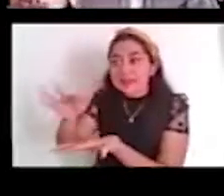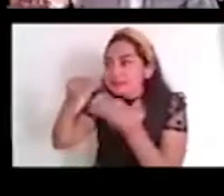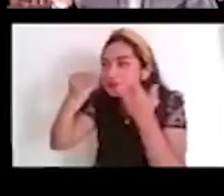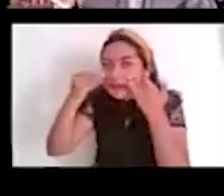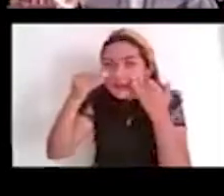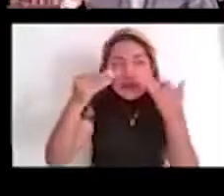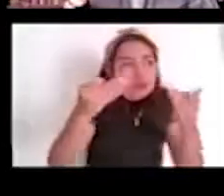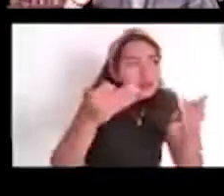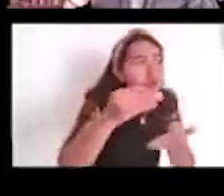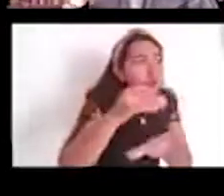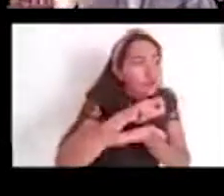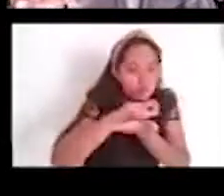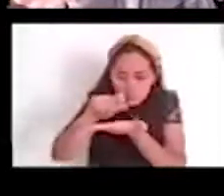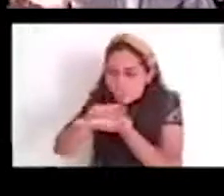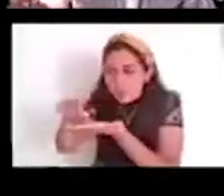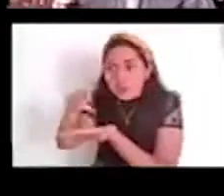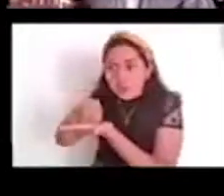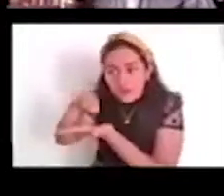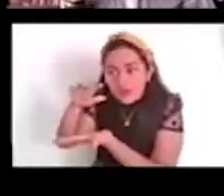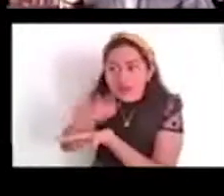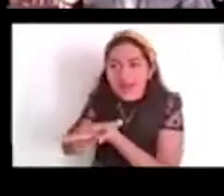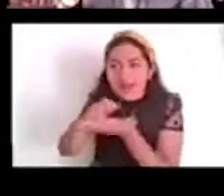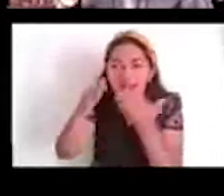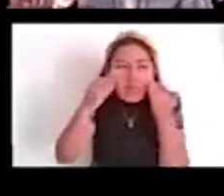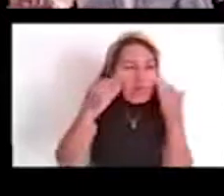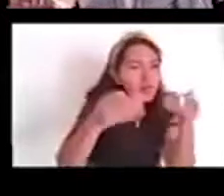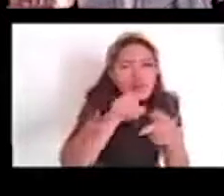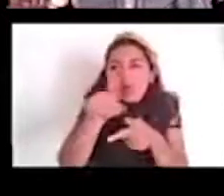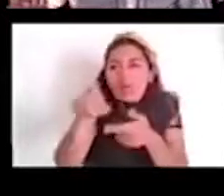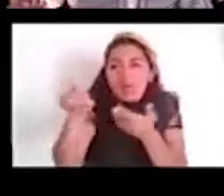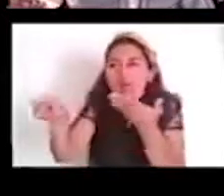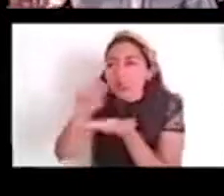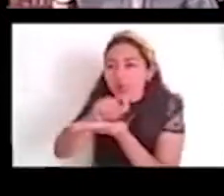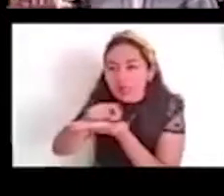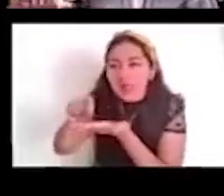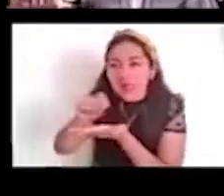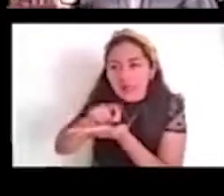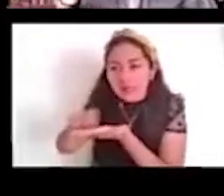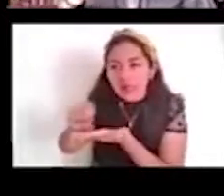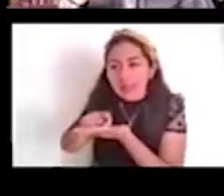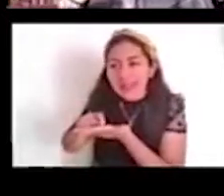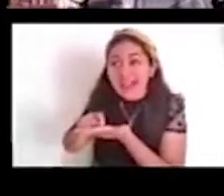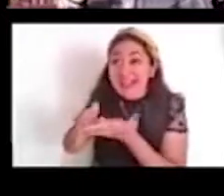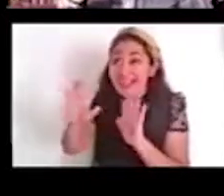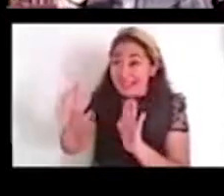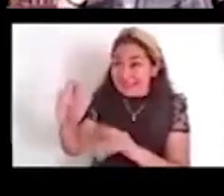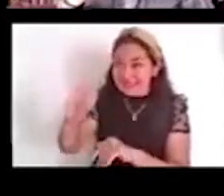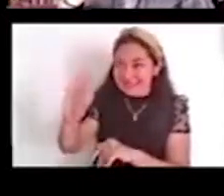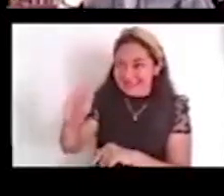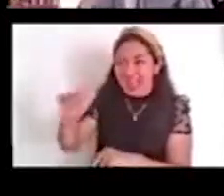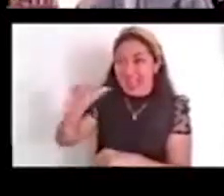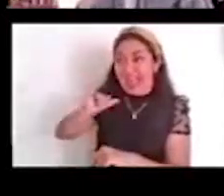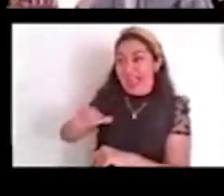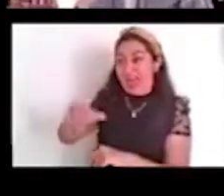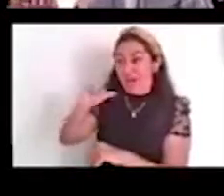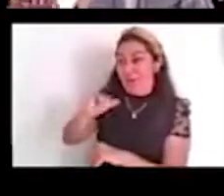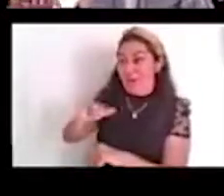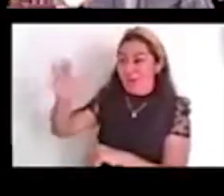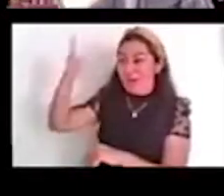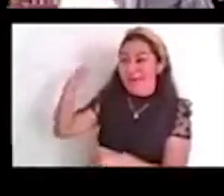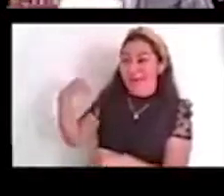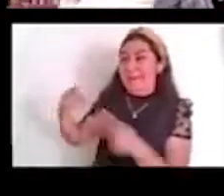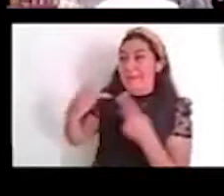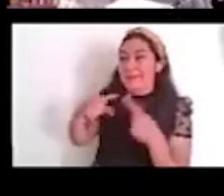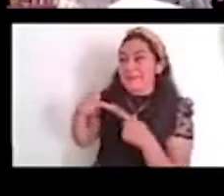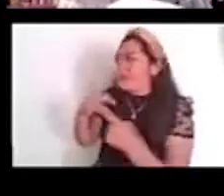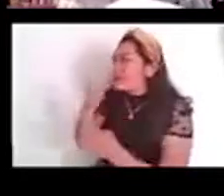estudiamos antropología, nuestros maestros veteranos nos dicen o nos decían que se considera al